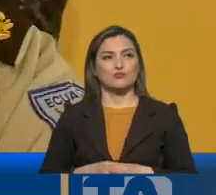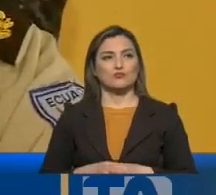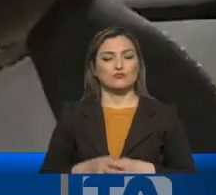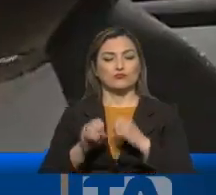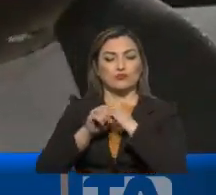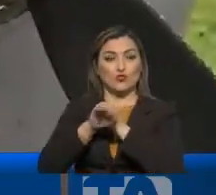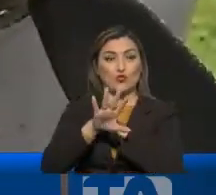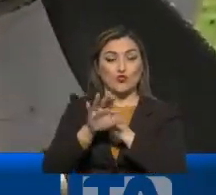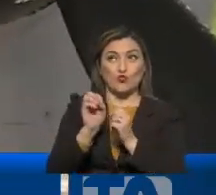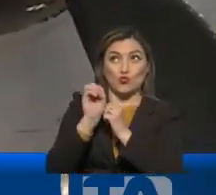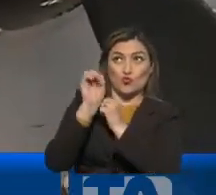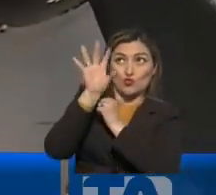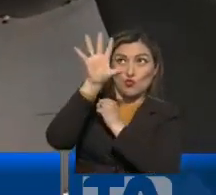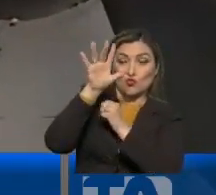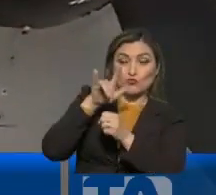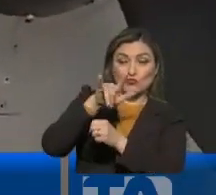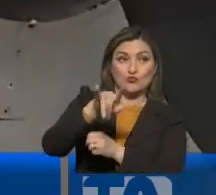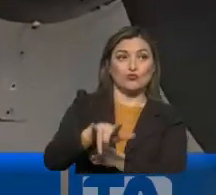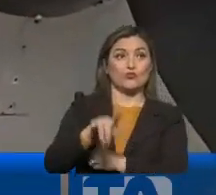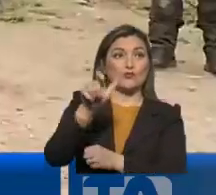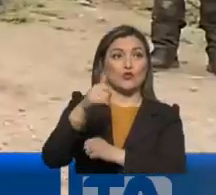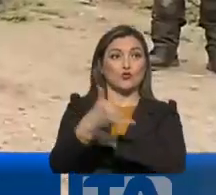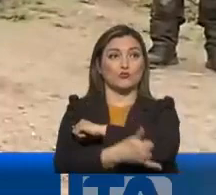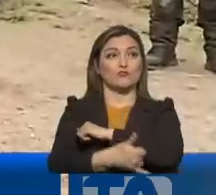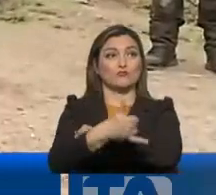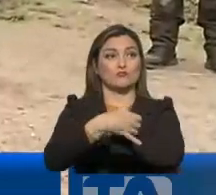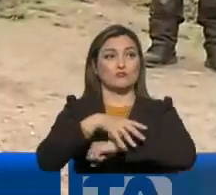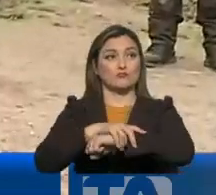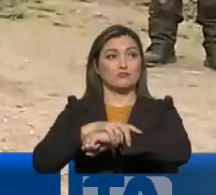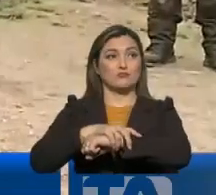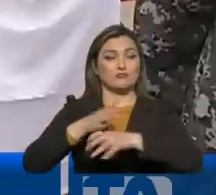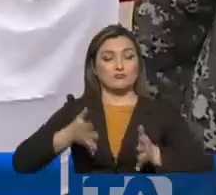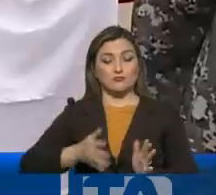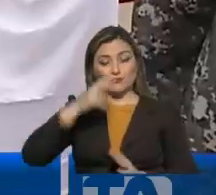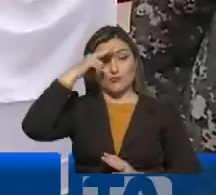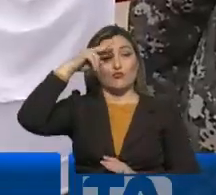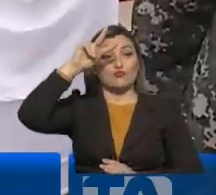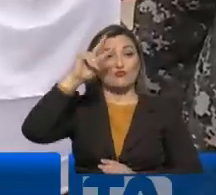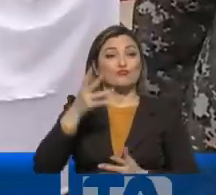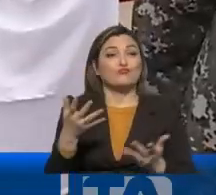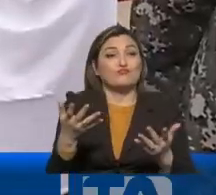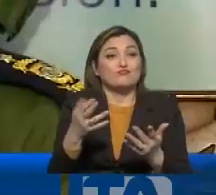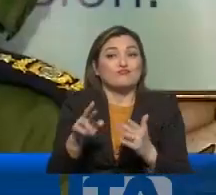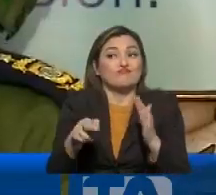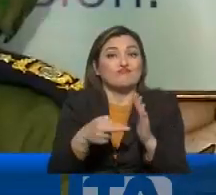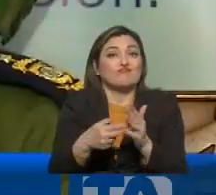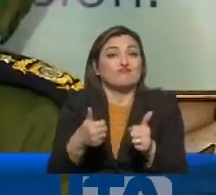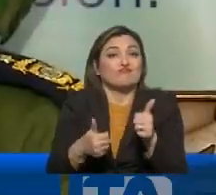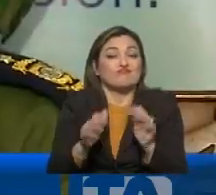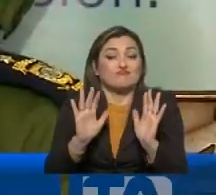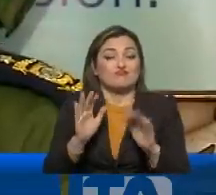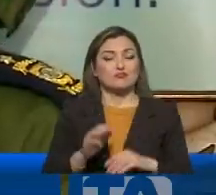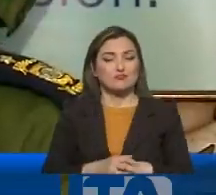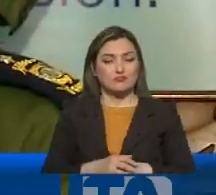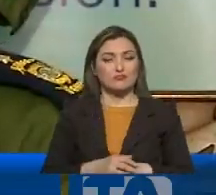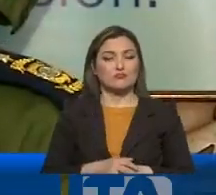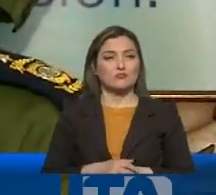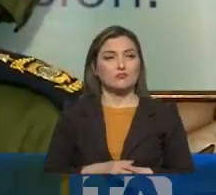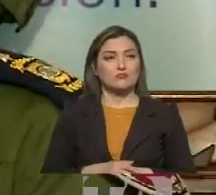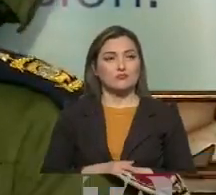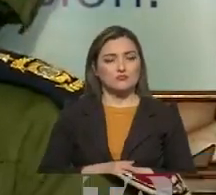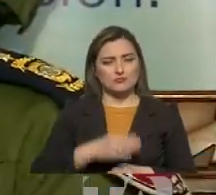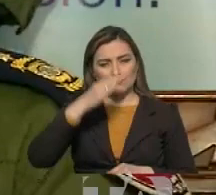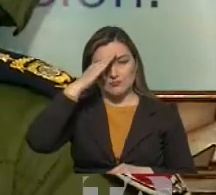aterrizar la operación dejó además un extranjero detenido ese origen mexicano pero aún se desconoce el rol que cumplía fue atrapado por uno de los